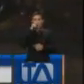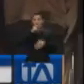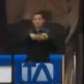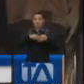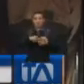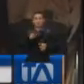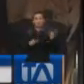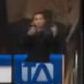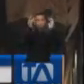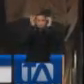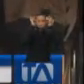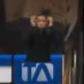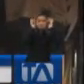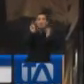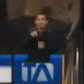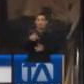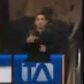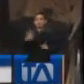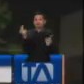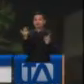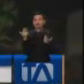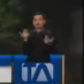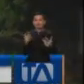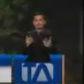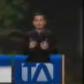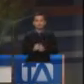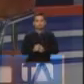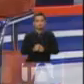capital, donde se registraron los hechos.